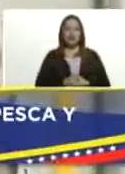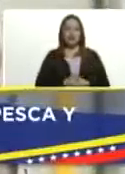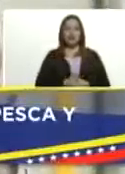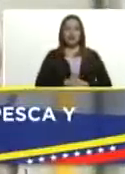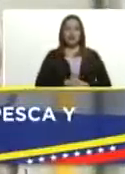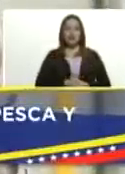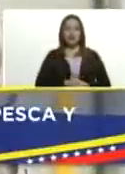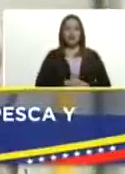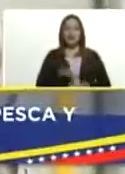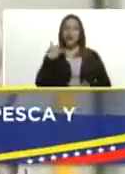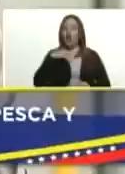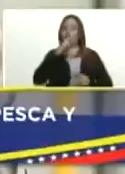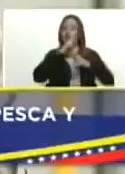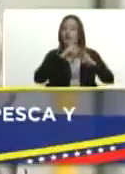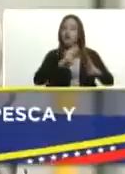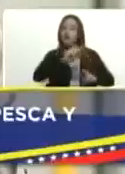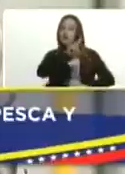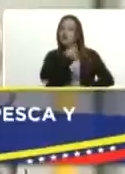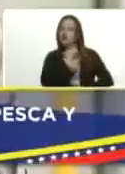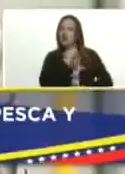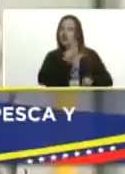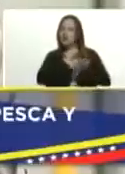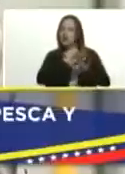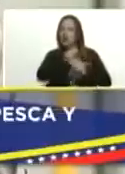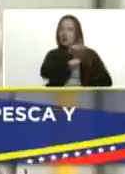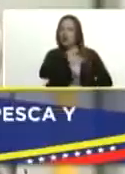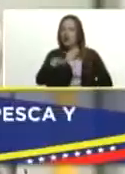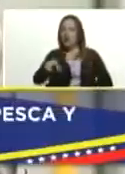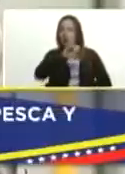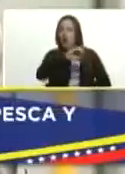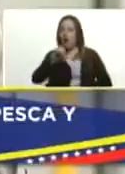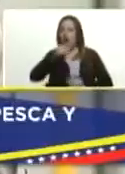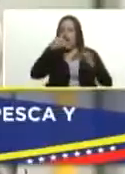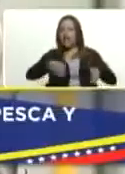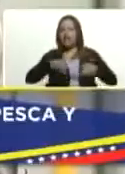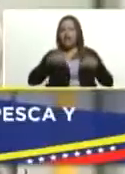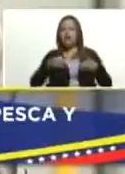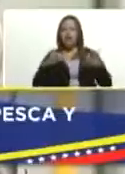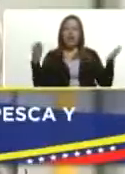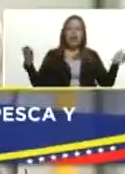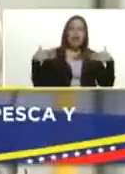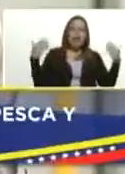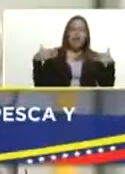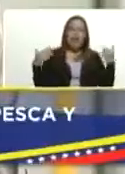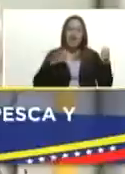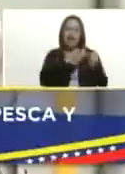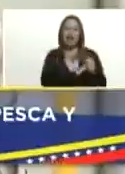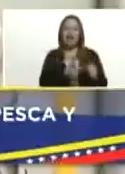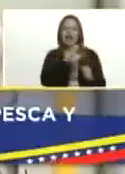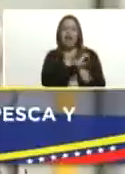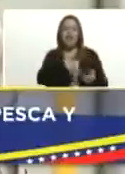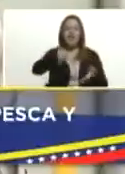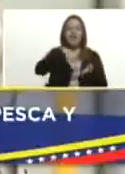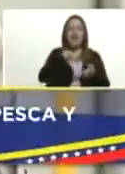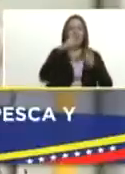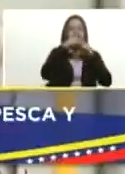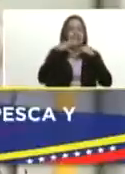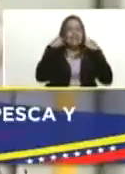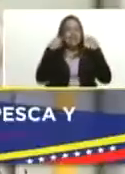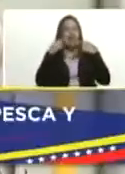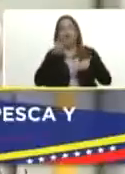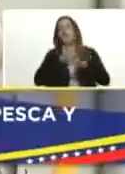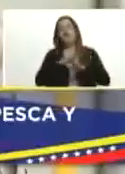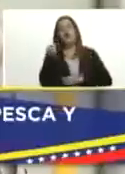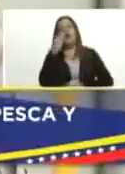Y hay una sola respuesta a la pregunta, ¿por qué la gente en Oriente siempre anda tan enérgica, contenta, alegre, bailando y sonriente? Es